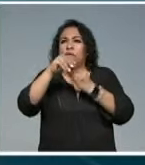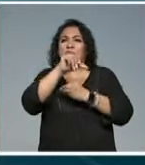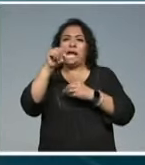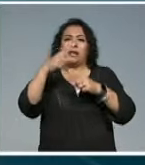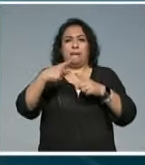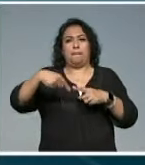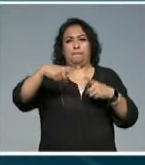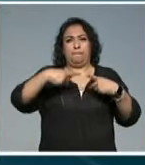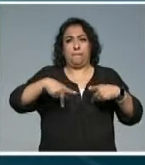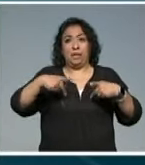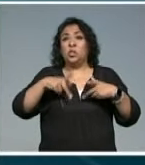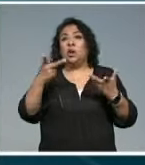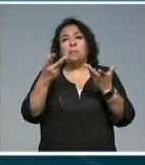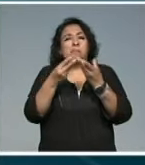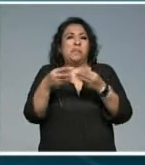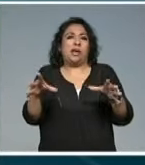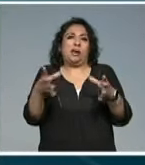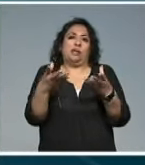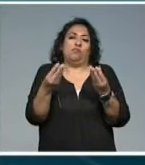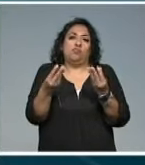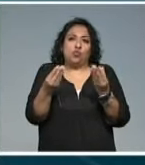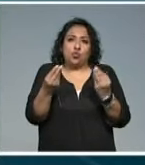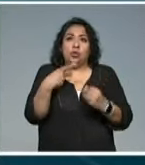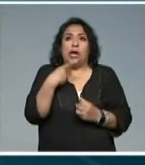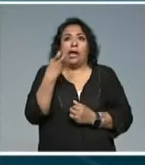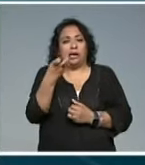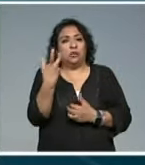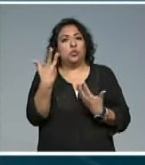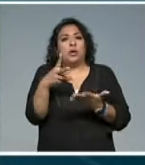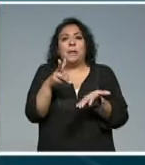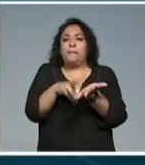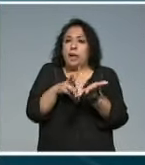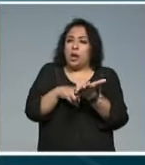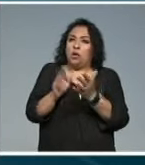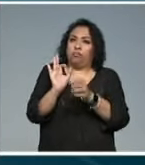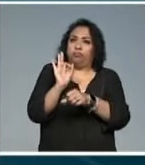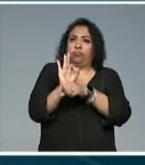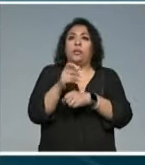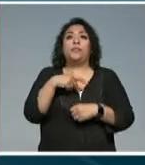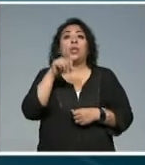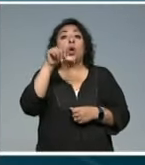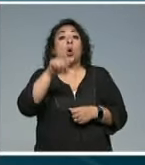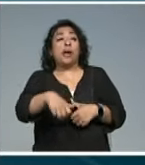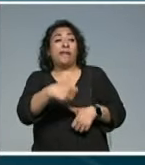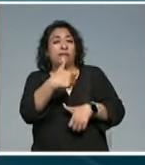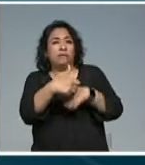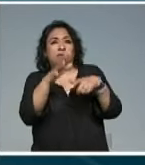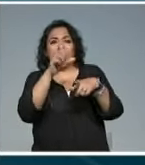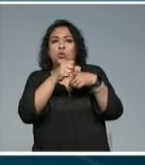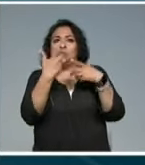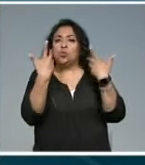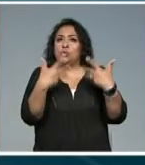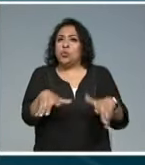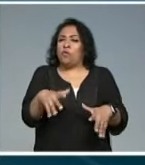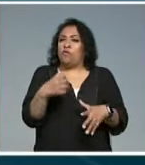ciudadanía, perderíamos muchas posiciones. Ese es nuestro gran valor, nuestra gran fortaleza. Hoy el desafío es muy